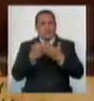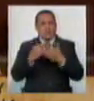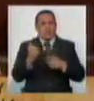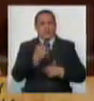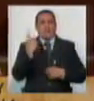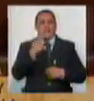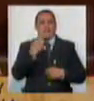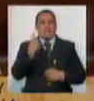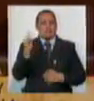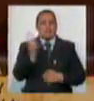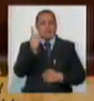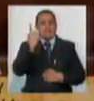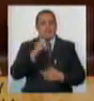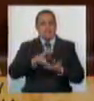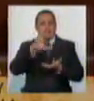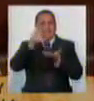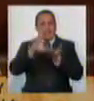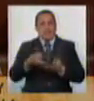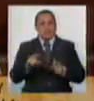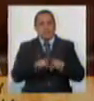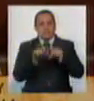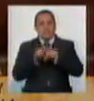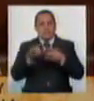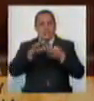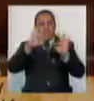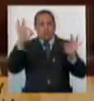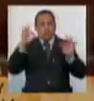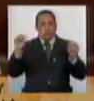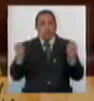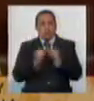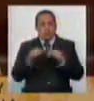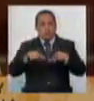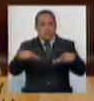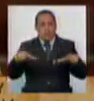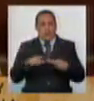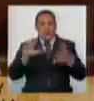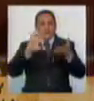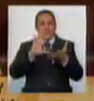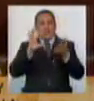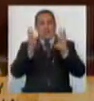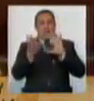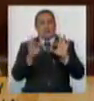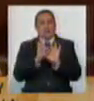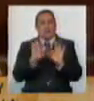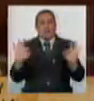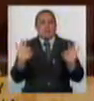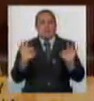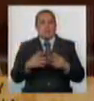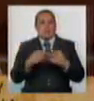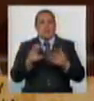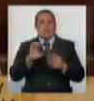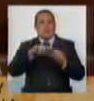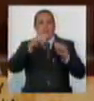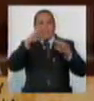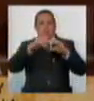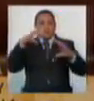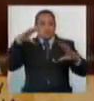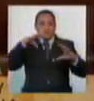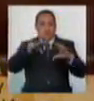las primeras centrales de generación eléctrica con fuentes renovables limpias, eólicas y